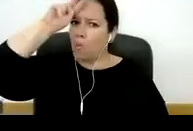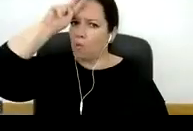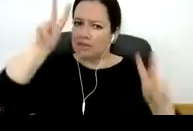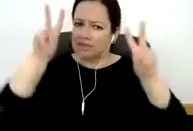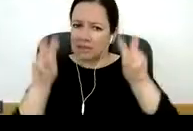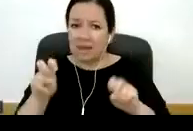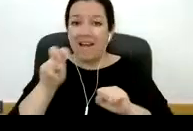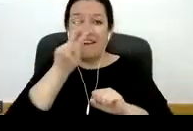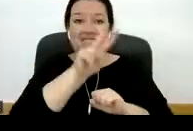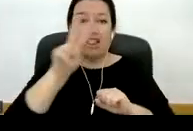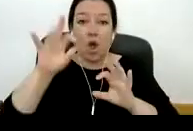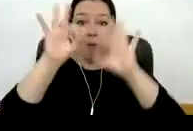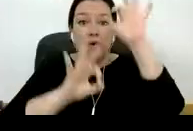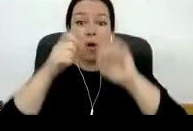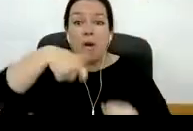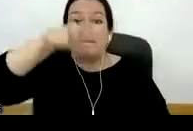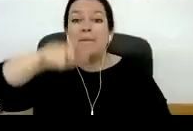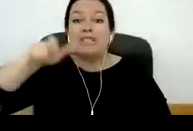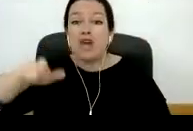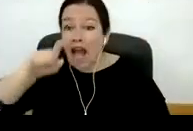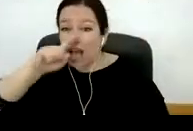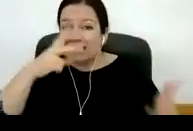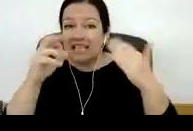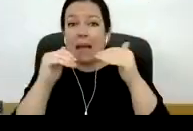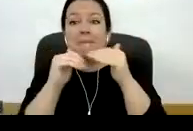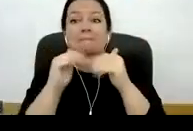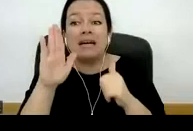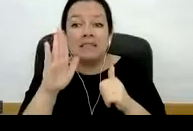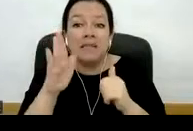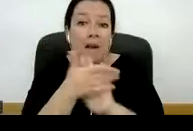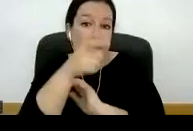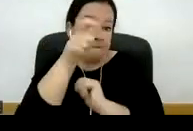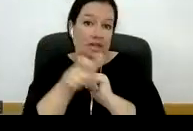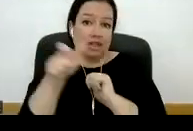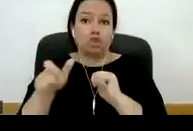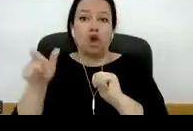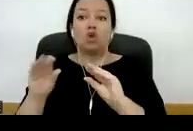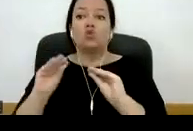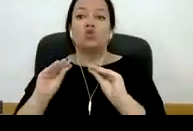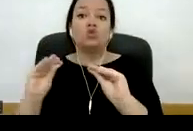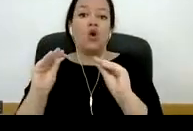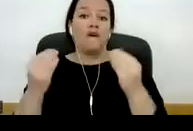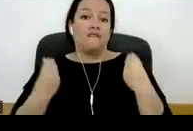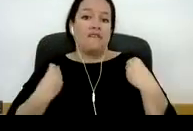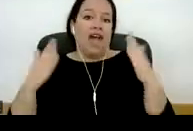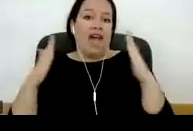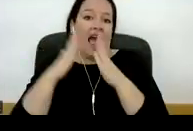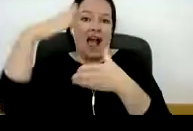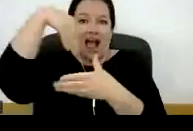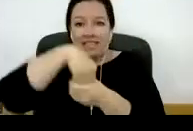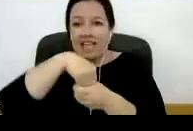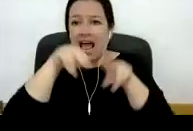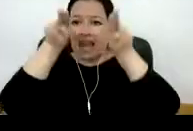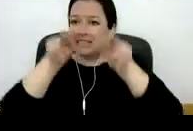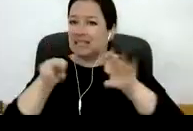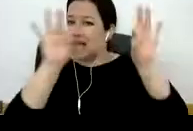hasta un 22% de los pacientes ambulatorios mayores de 70 años. Eso significa las personas que no están institucionalizadas, que no las tenemos en residencias,